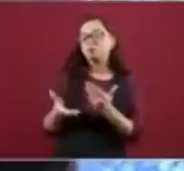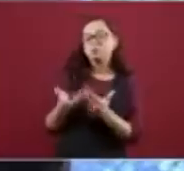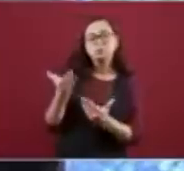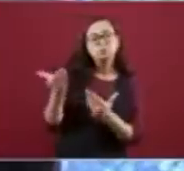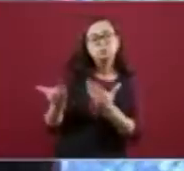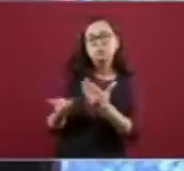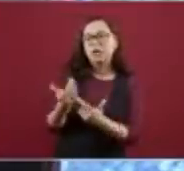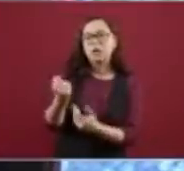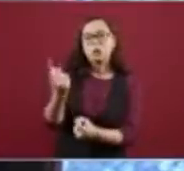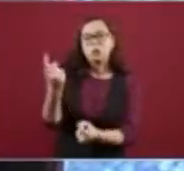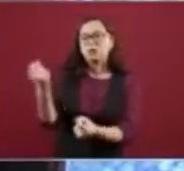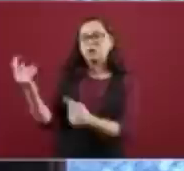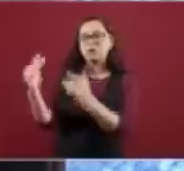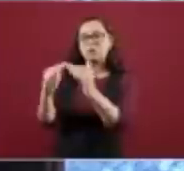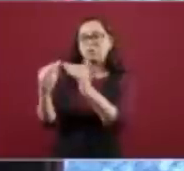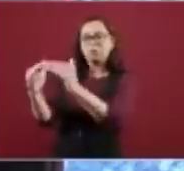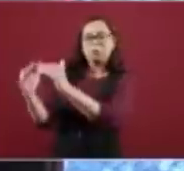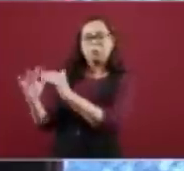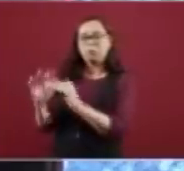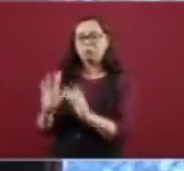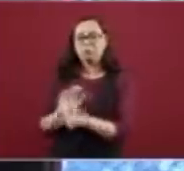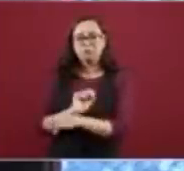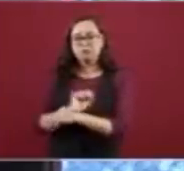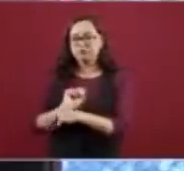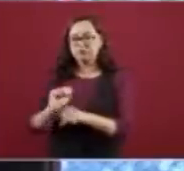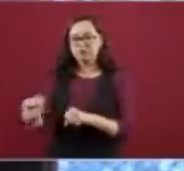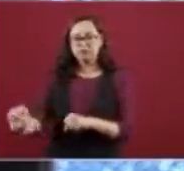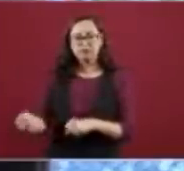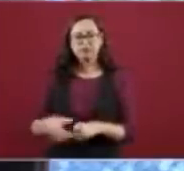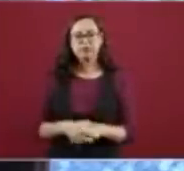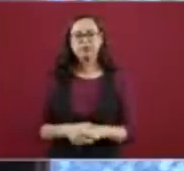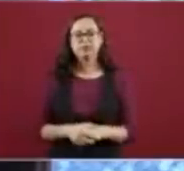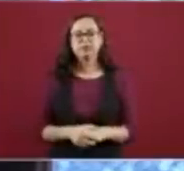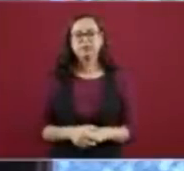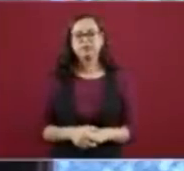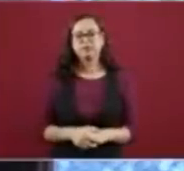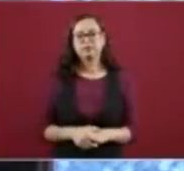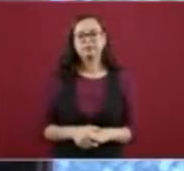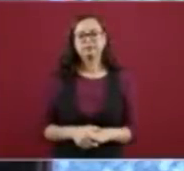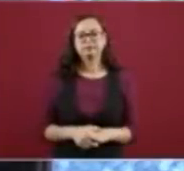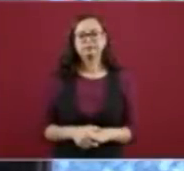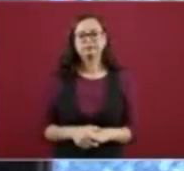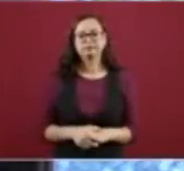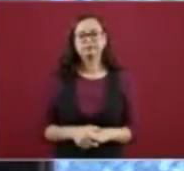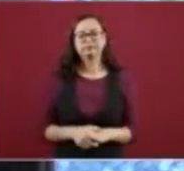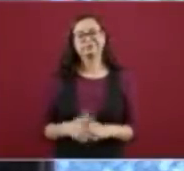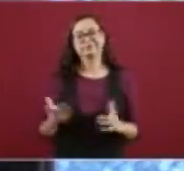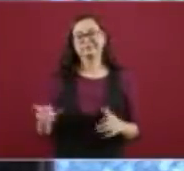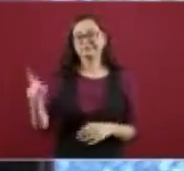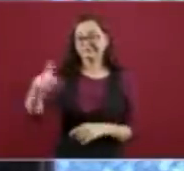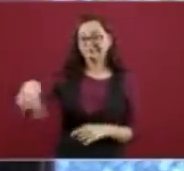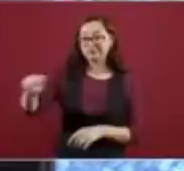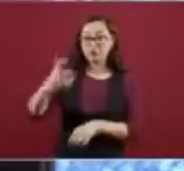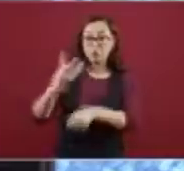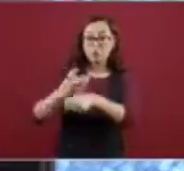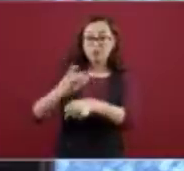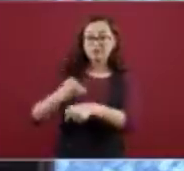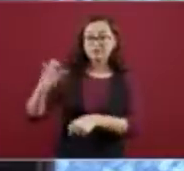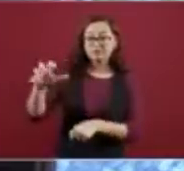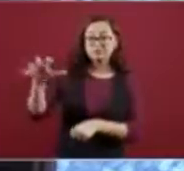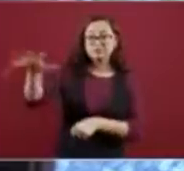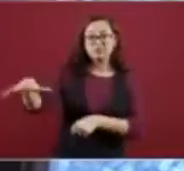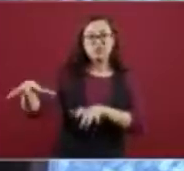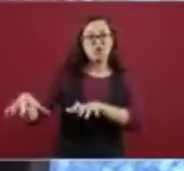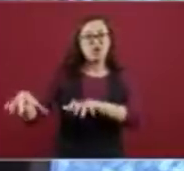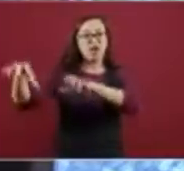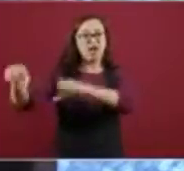un espacio que era del Estado Mayor Presidencial, que se